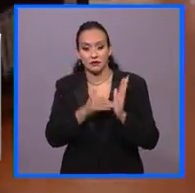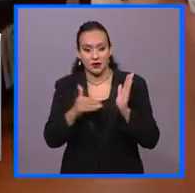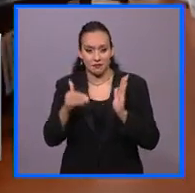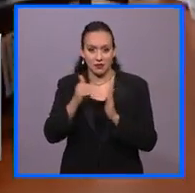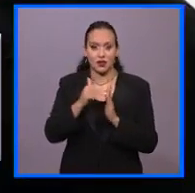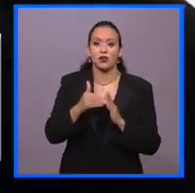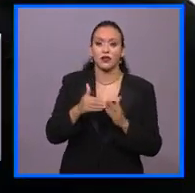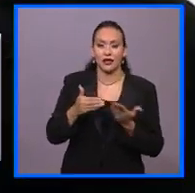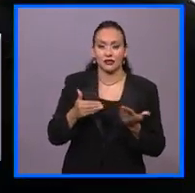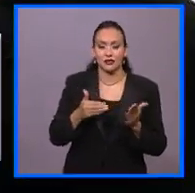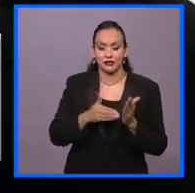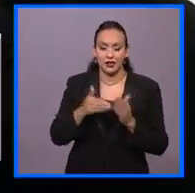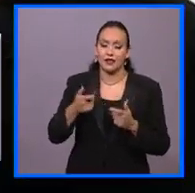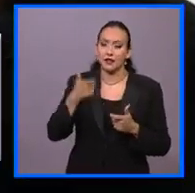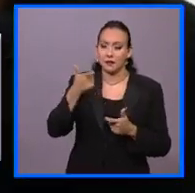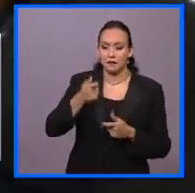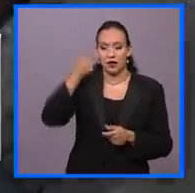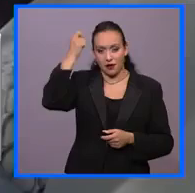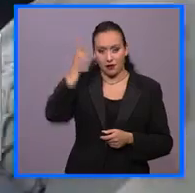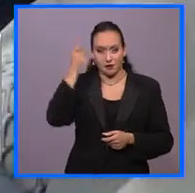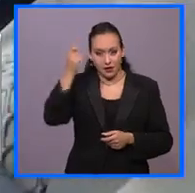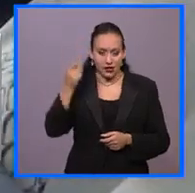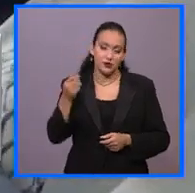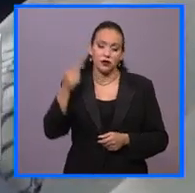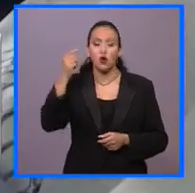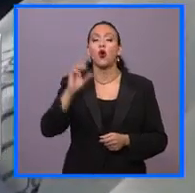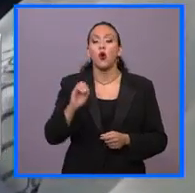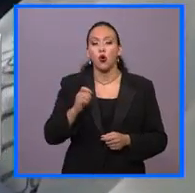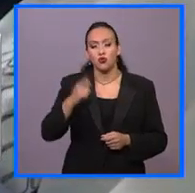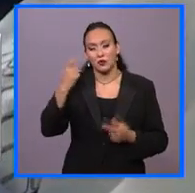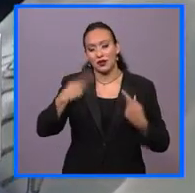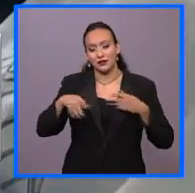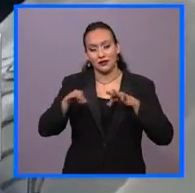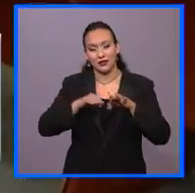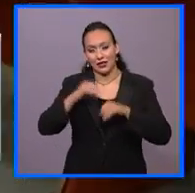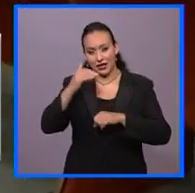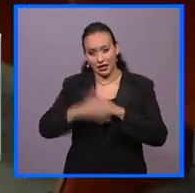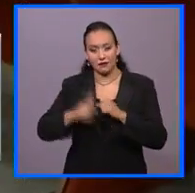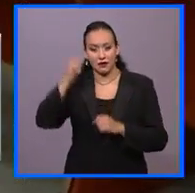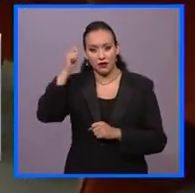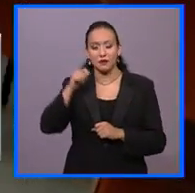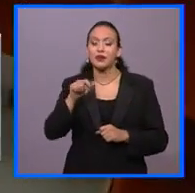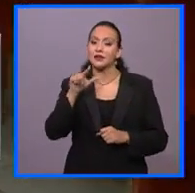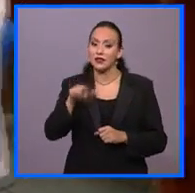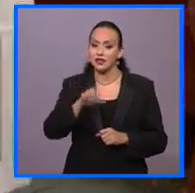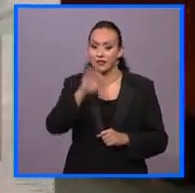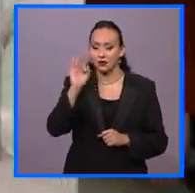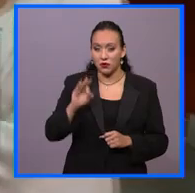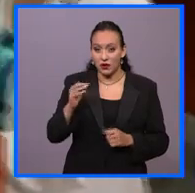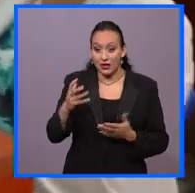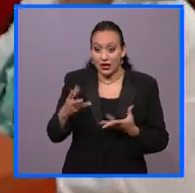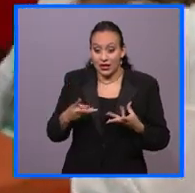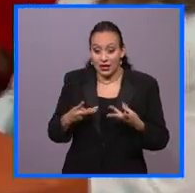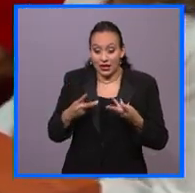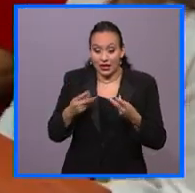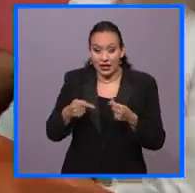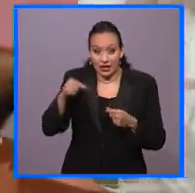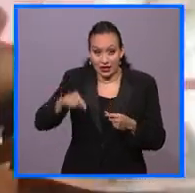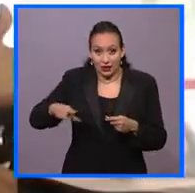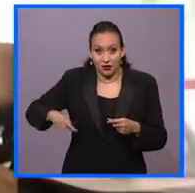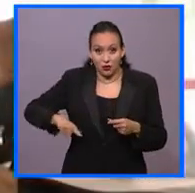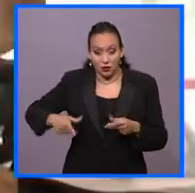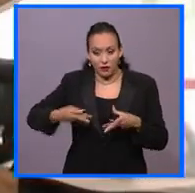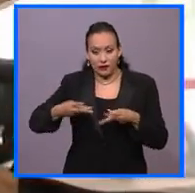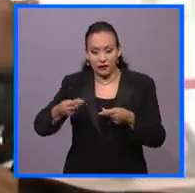millones de pesos en pago de pensiones y jubilaciones, lo que representa 17% del gasto neto total del sector